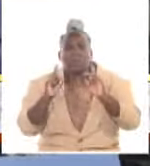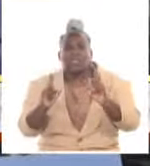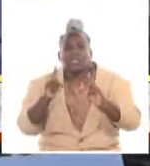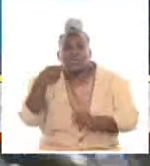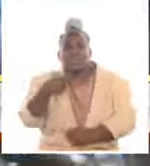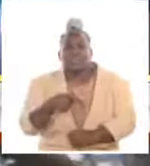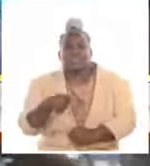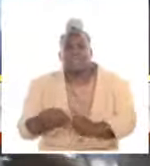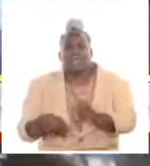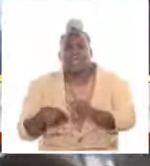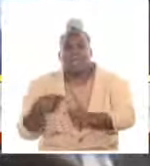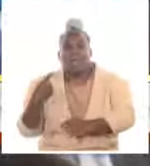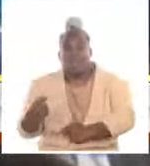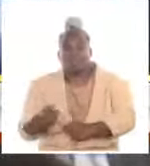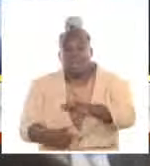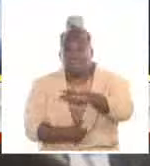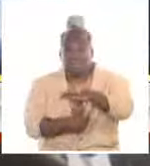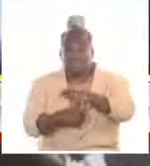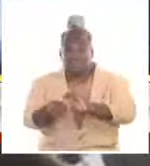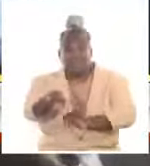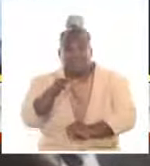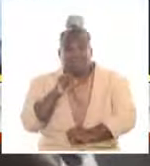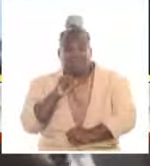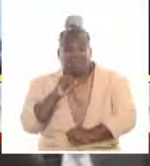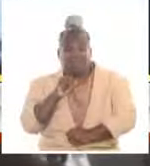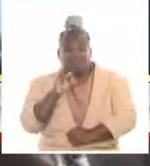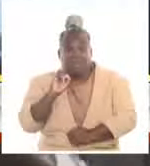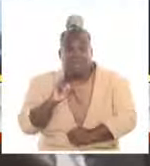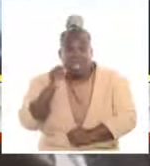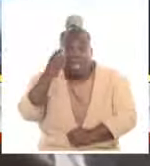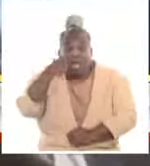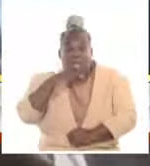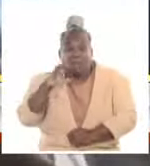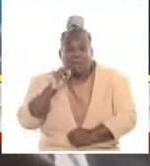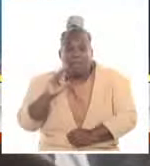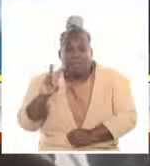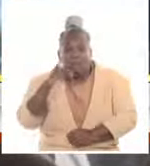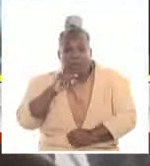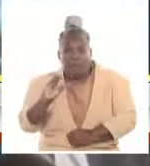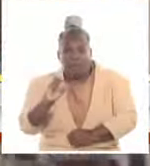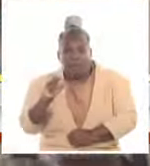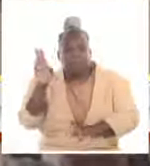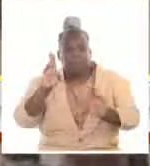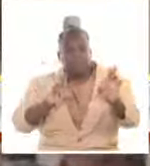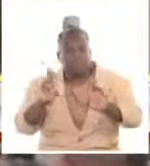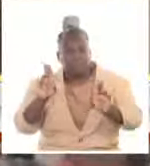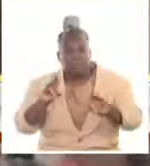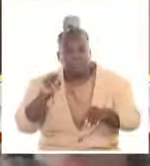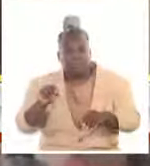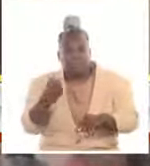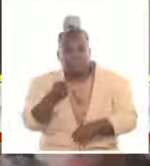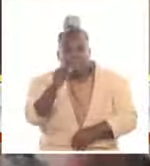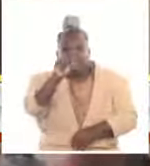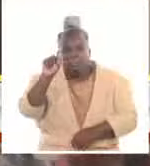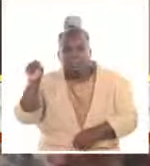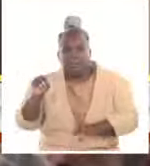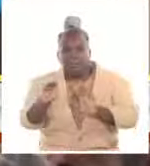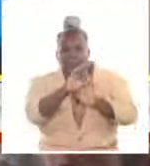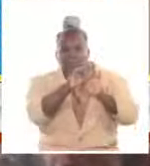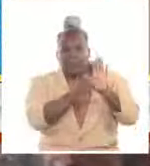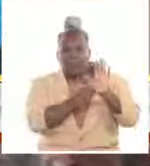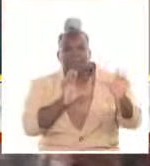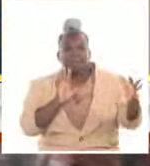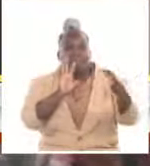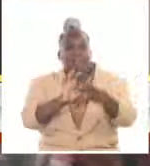la toma de posesión del nuevo mandatario. El propio Arévalo convocó el encuentro con Porras en base a un artículo constitucional sobre la coordinación